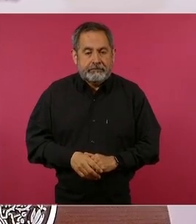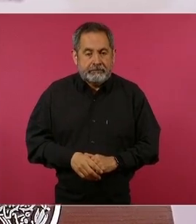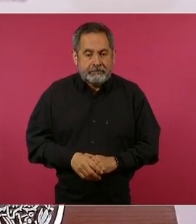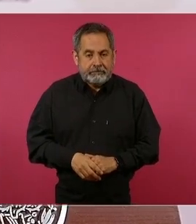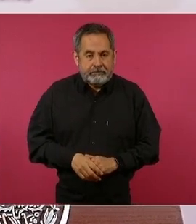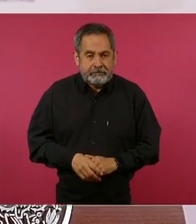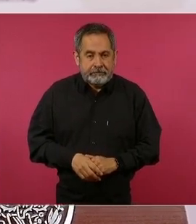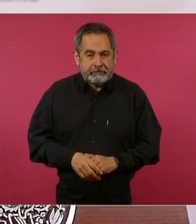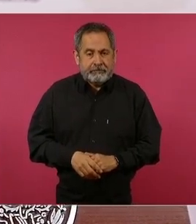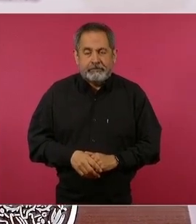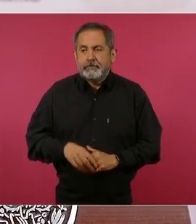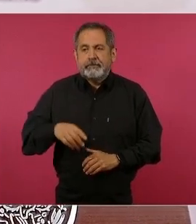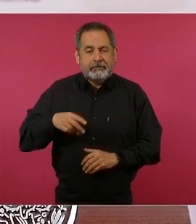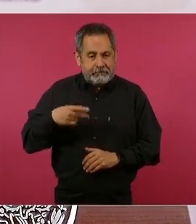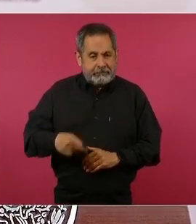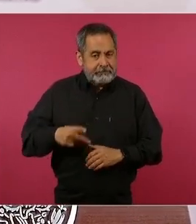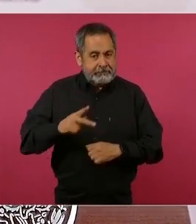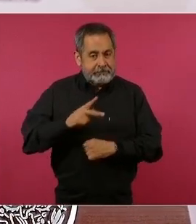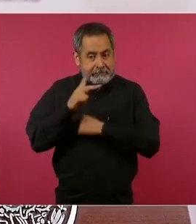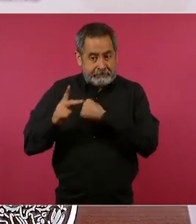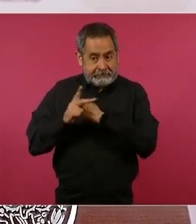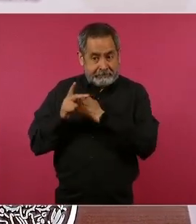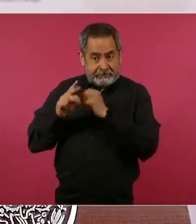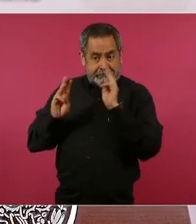pues somos el país del mundo